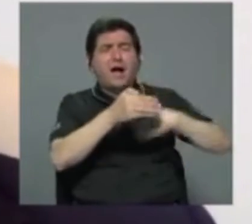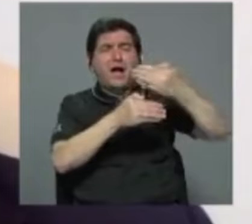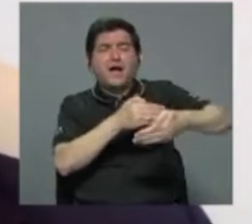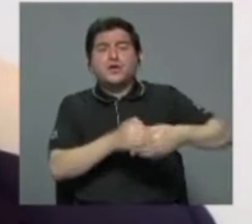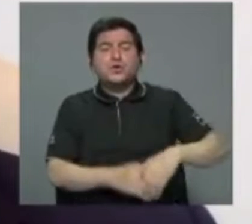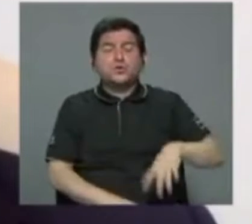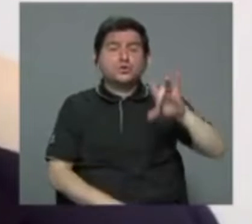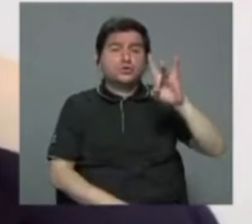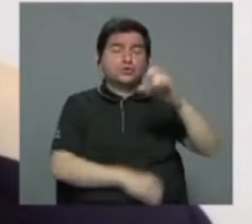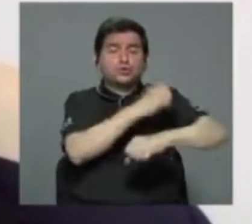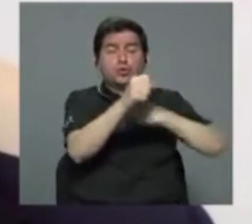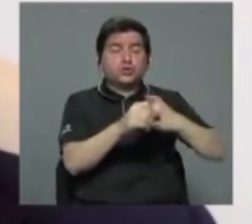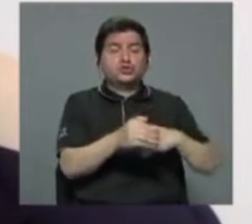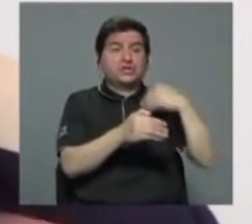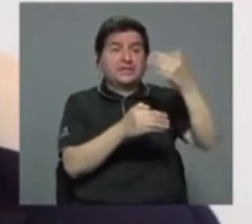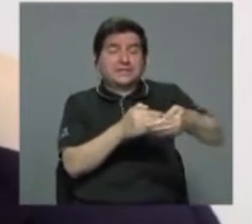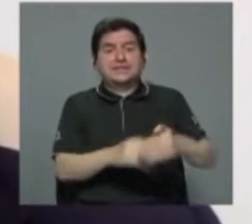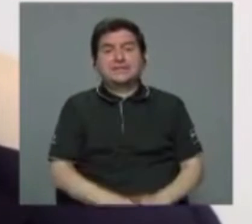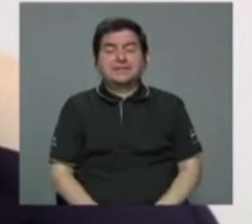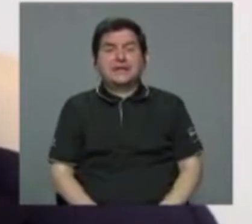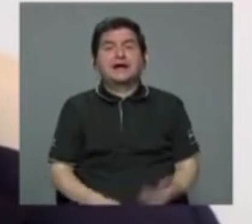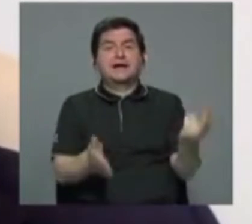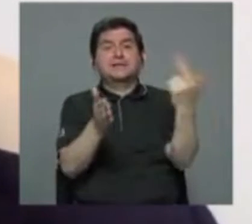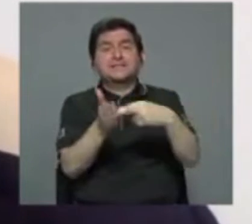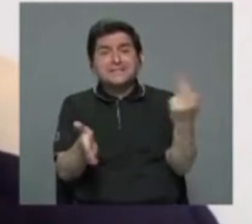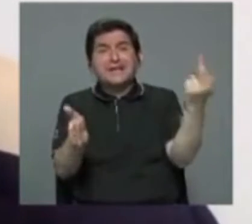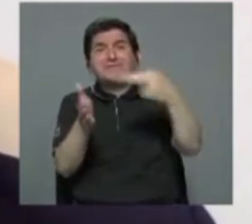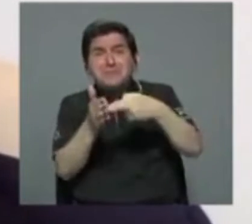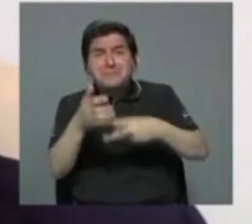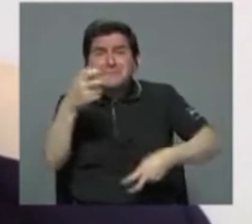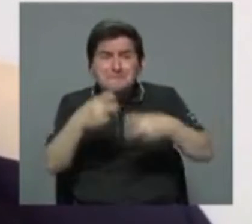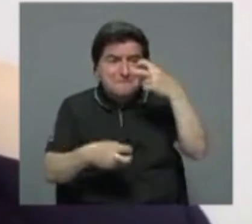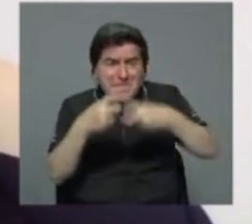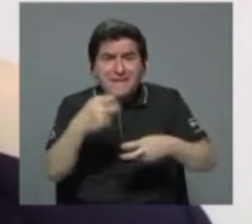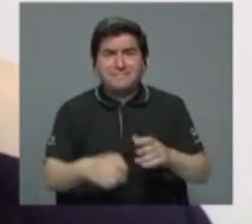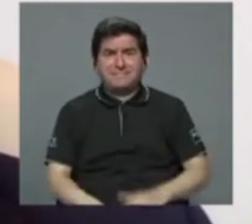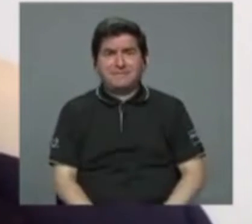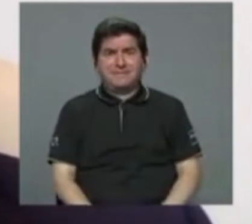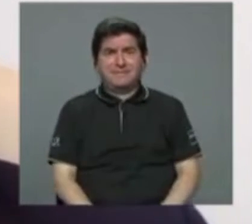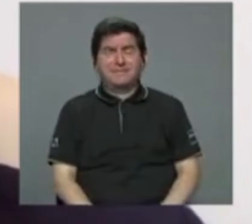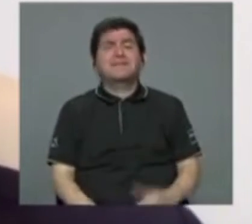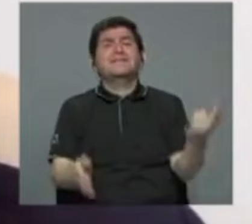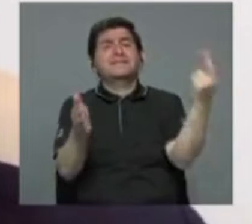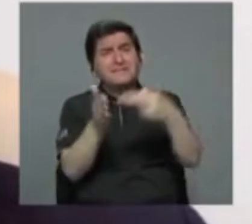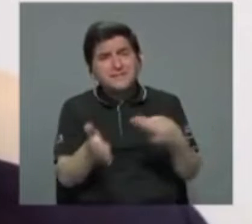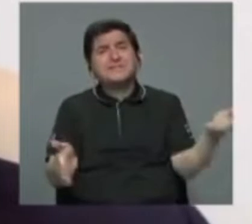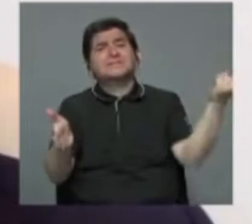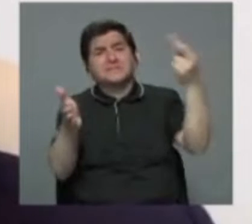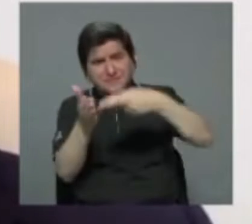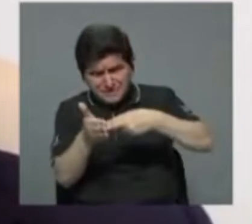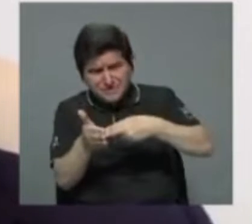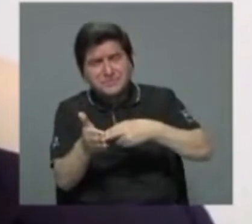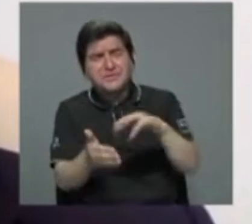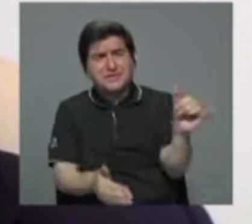años después, que se reproducen esos conflictos y consecuentemente se reproducen las